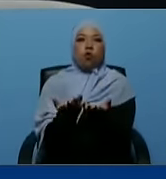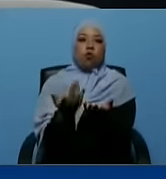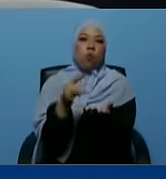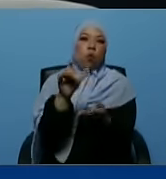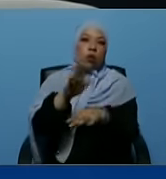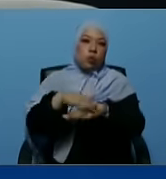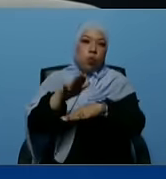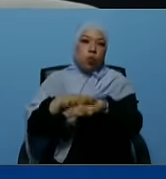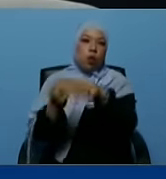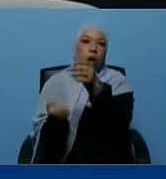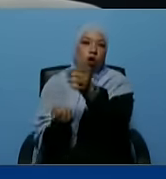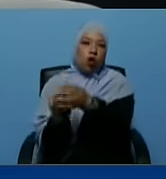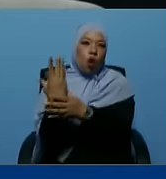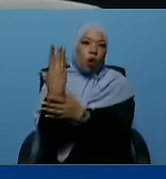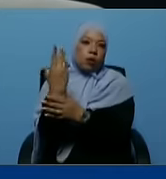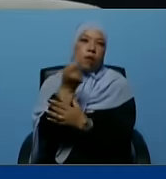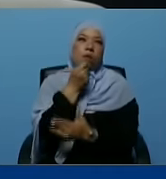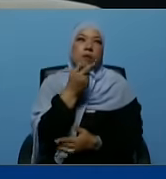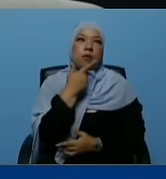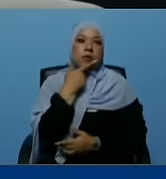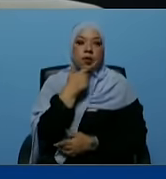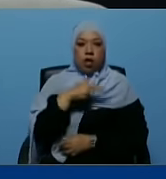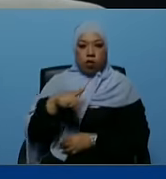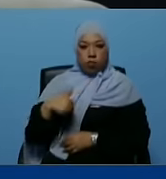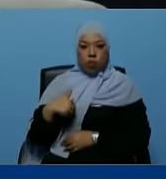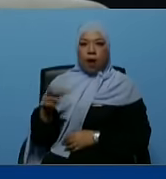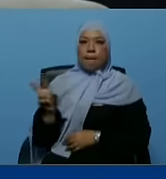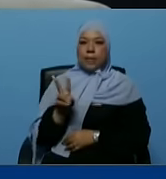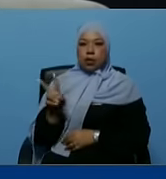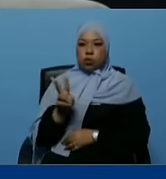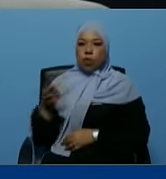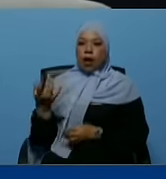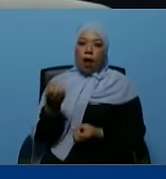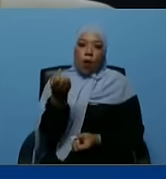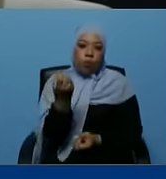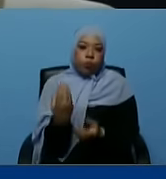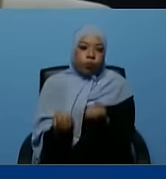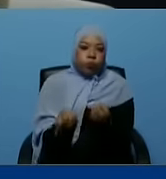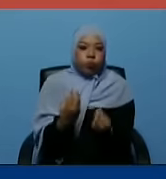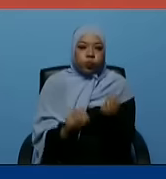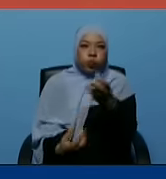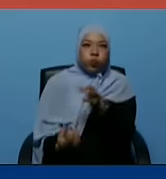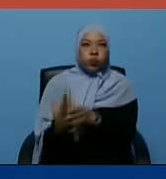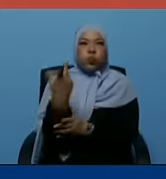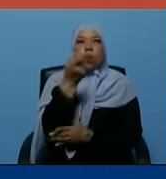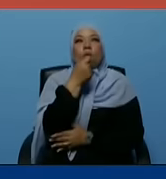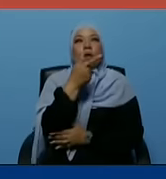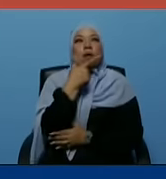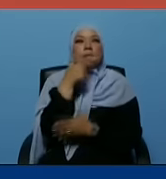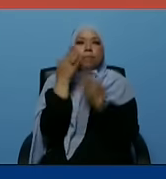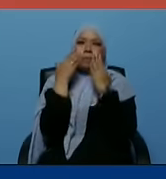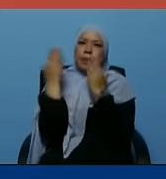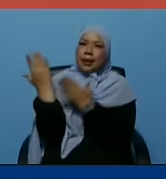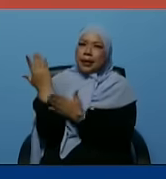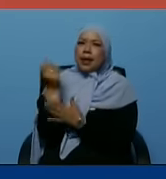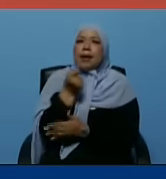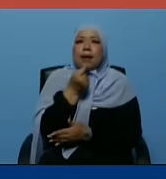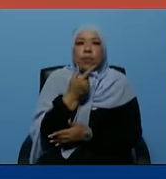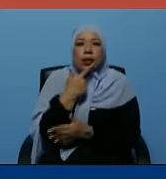solicite una rosa de alta calidad, ahí están las nuestras, hechas en Venezuela, señor presidente. Mira, Randall, mira esta belleza, ¿ves?